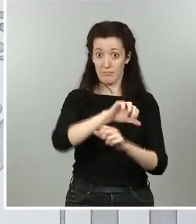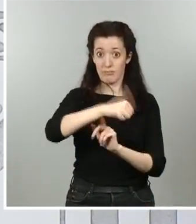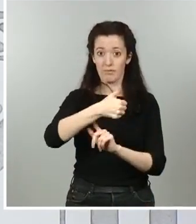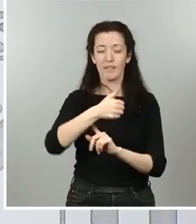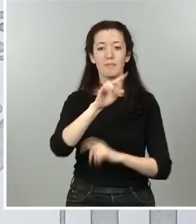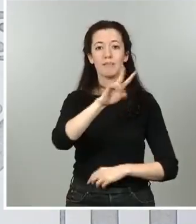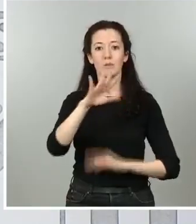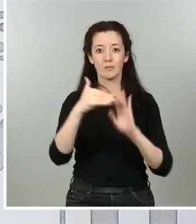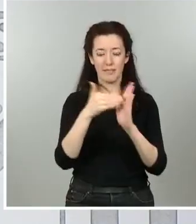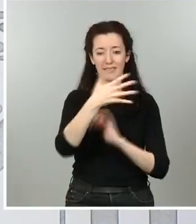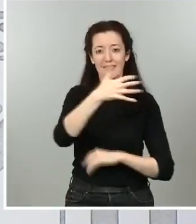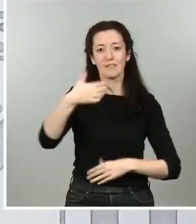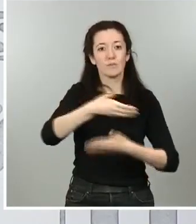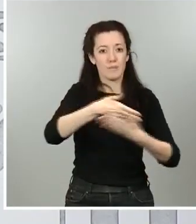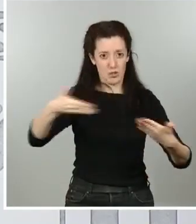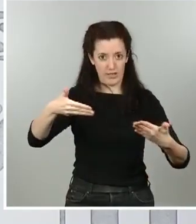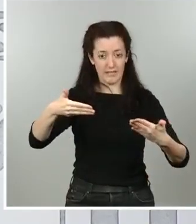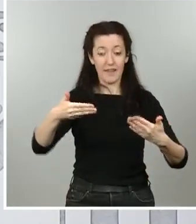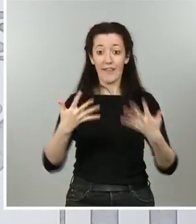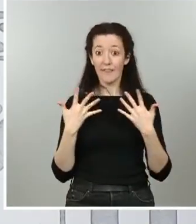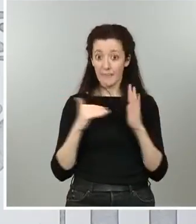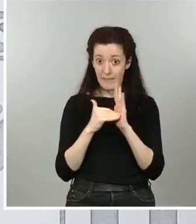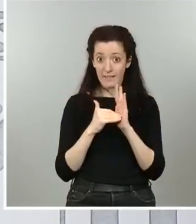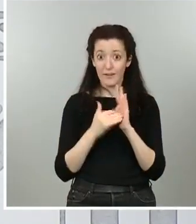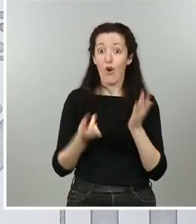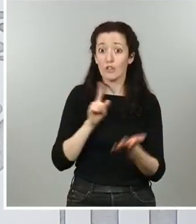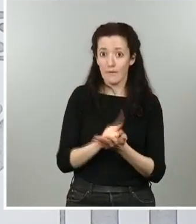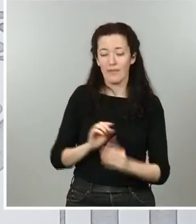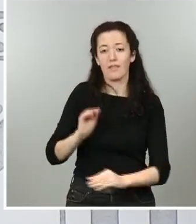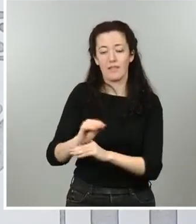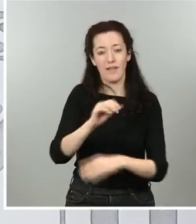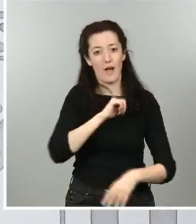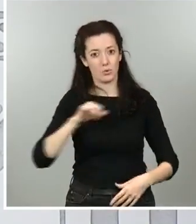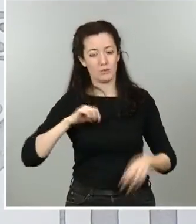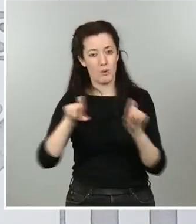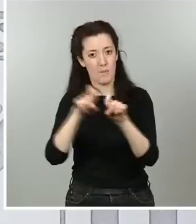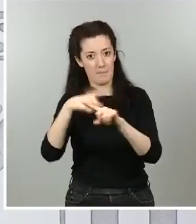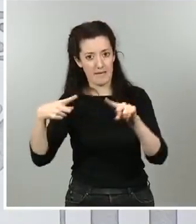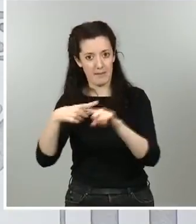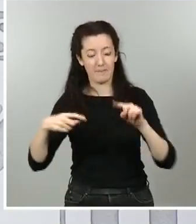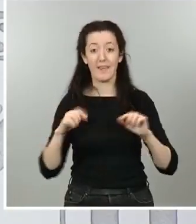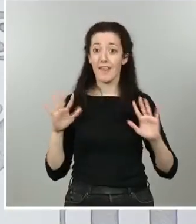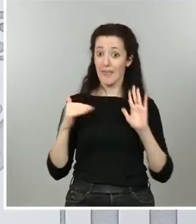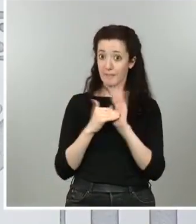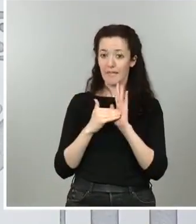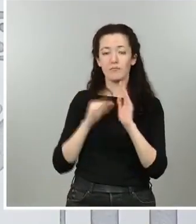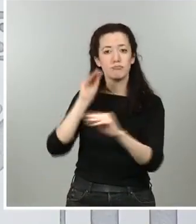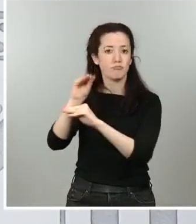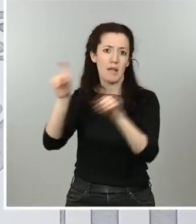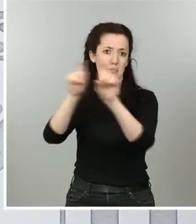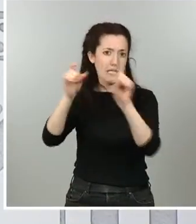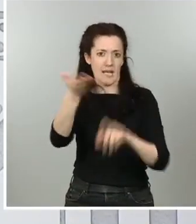24.500 millones, de los que 10.000 nuevamente serán para autónomos y pymes y otros 10.000 para el resto de empresas.